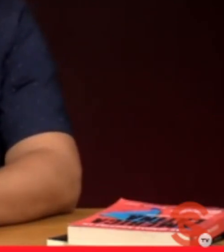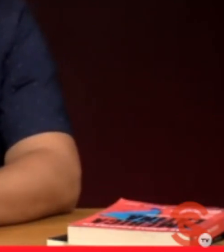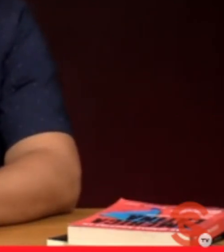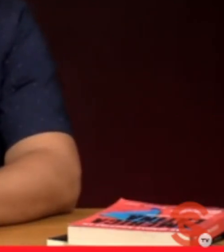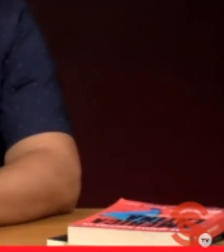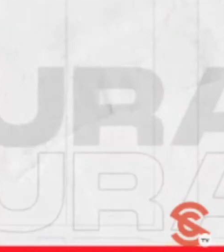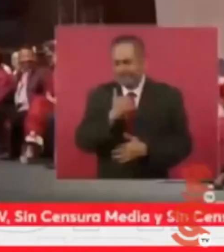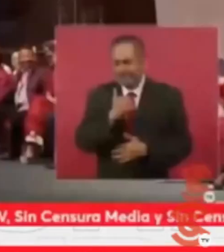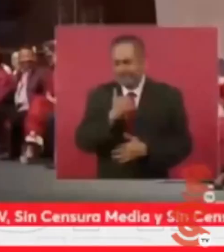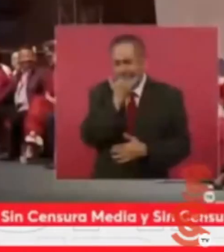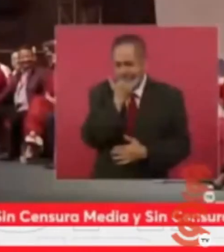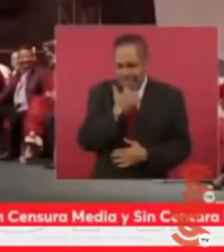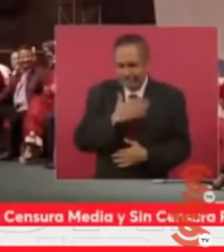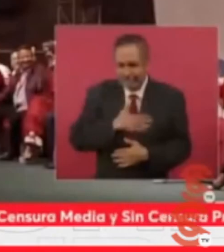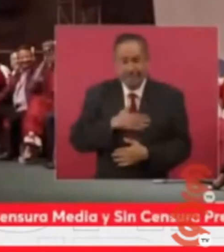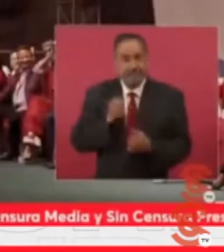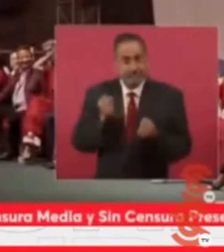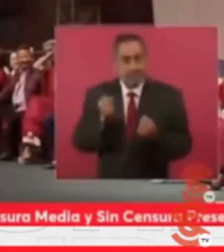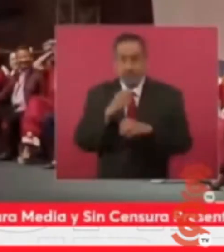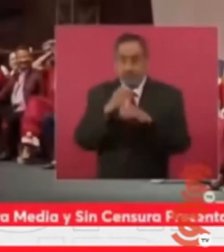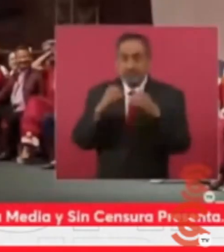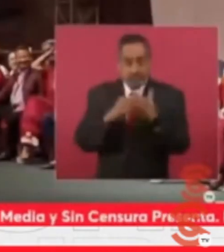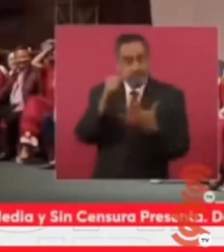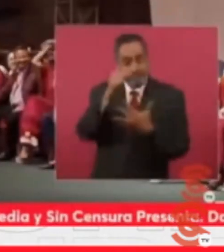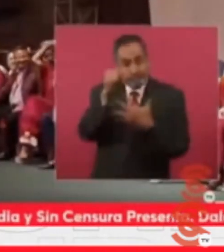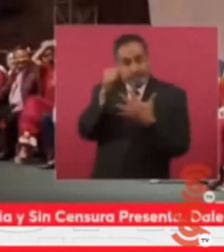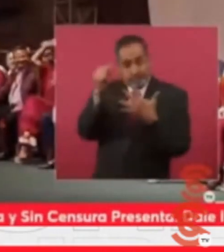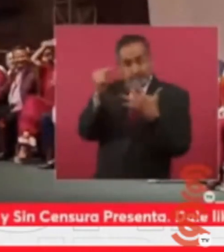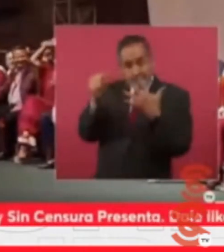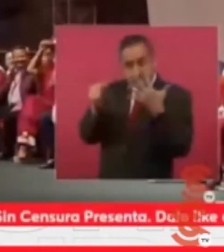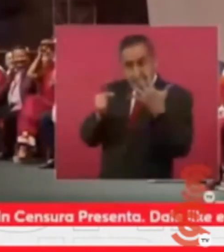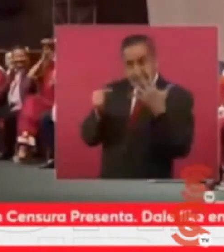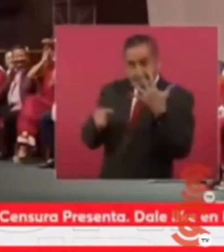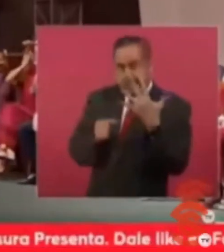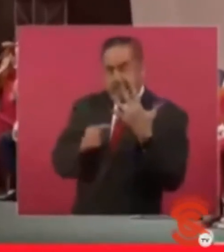regresemos. Muchas cosas que decirles.